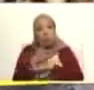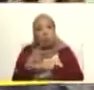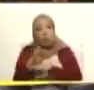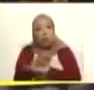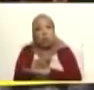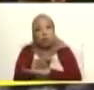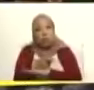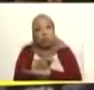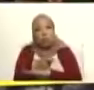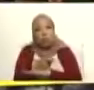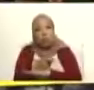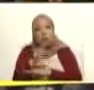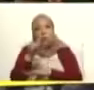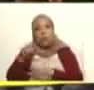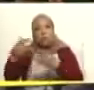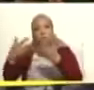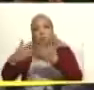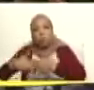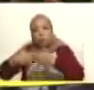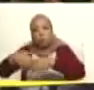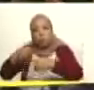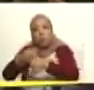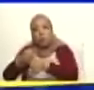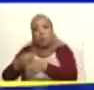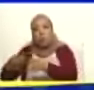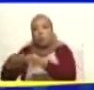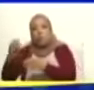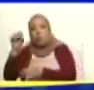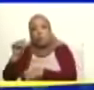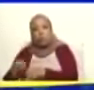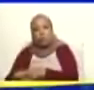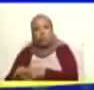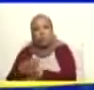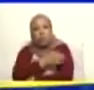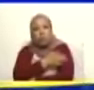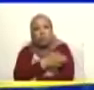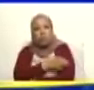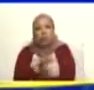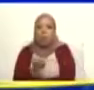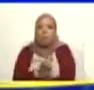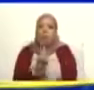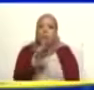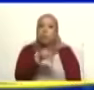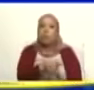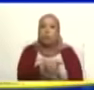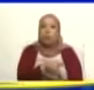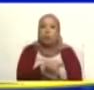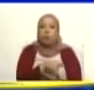le digo al ExxonMobil, al Comando Sur, en Venezuela,